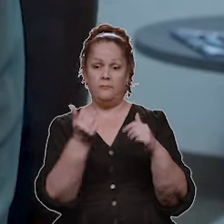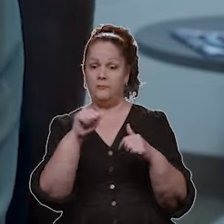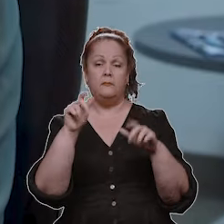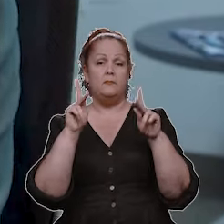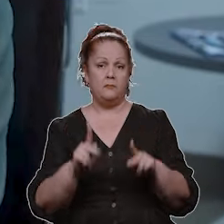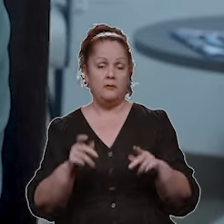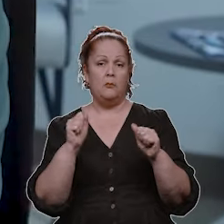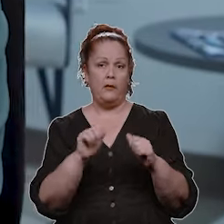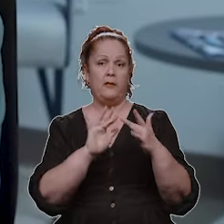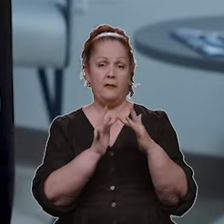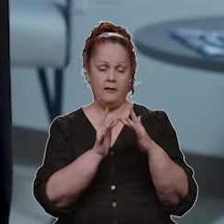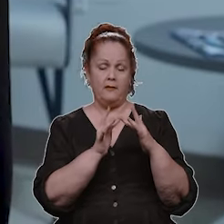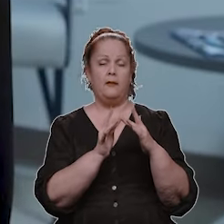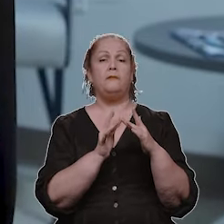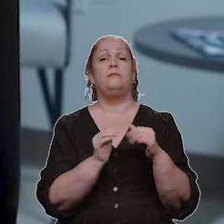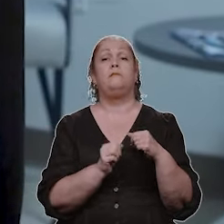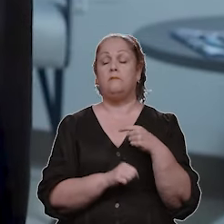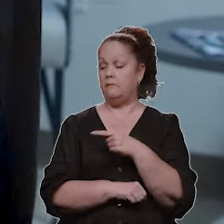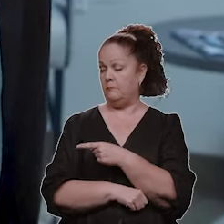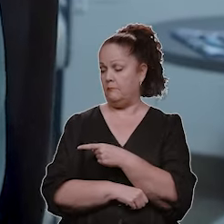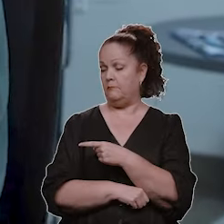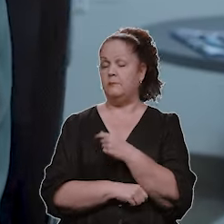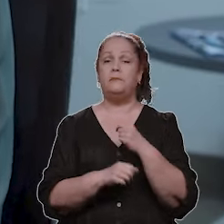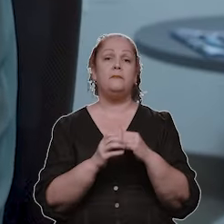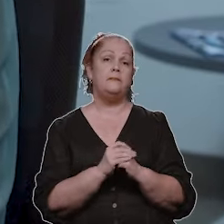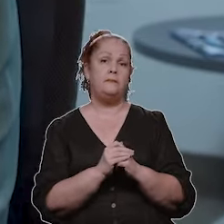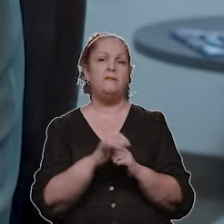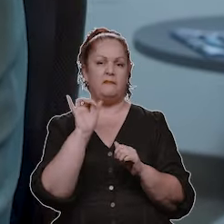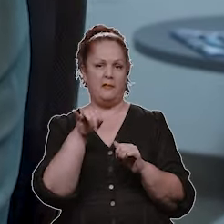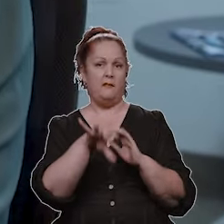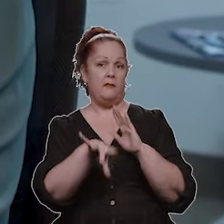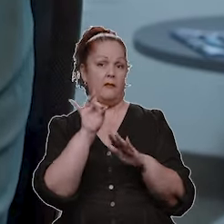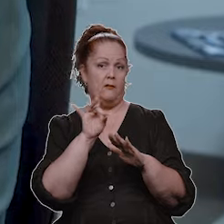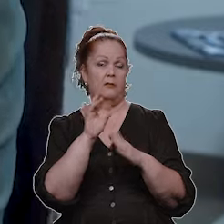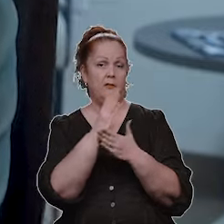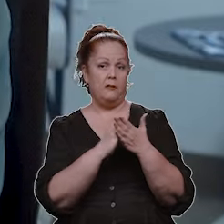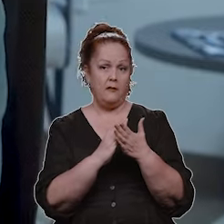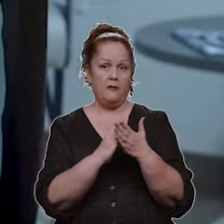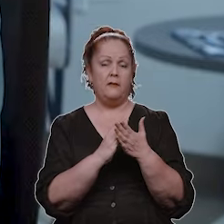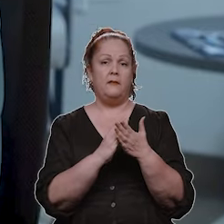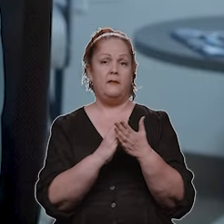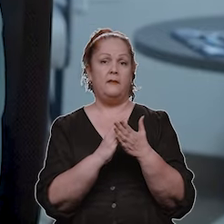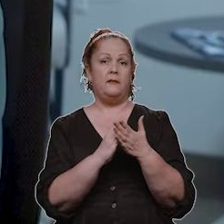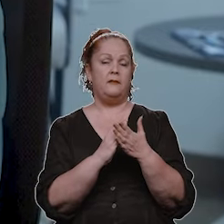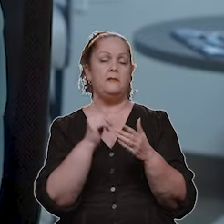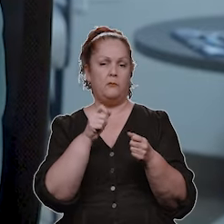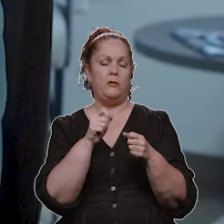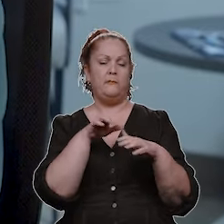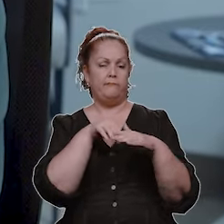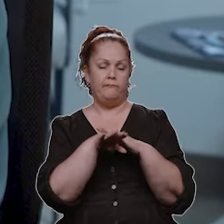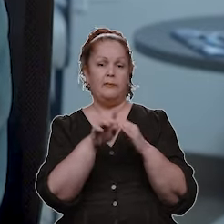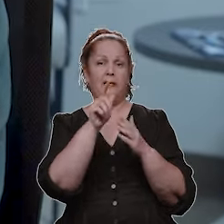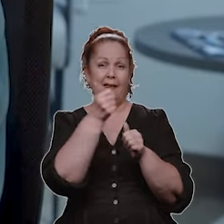cualquier ciudadano Puede acceder a la página del poderjudicial poder judicial.py va a encontrar una sección donde puede eh